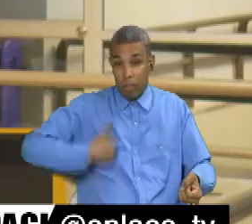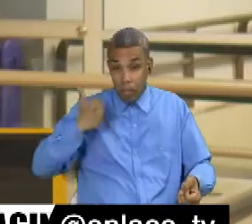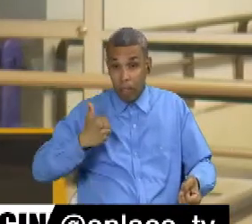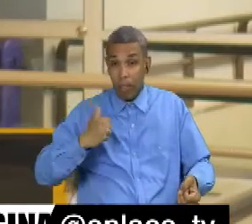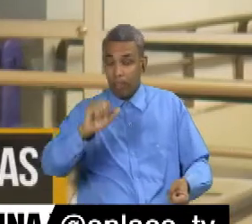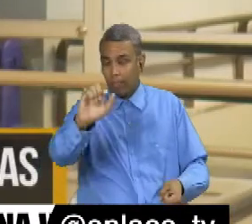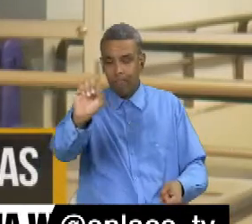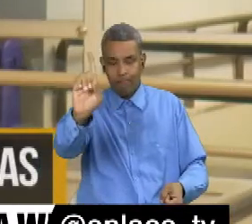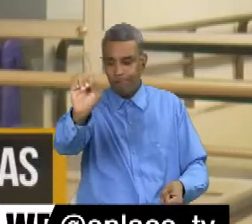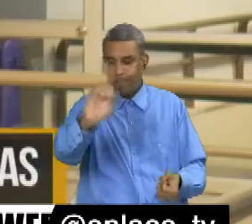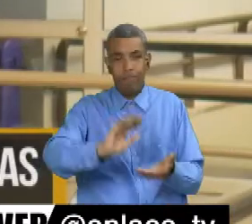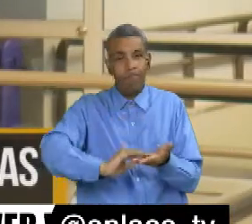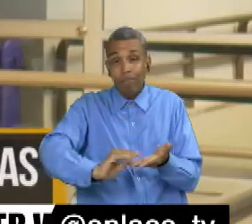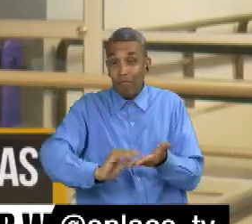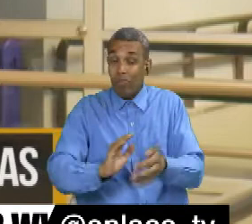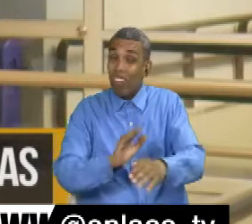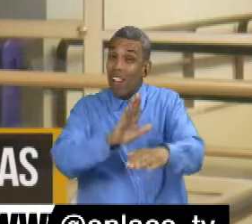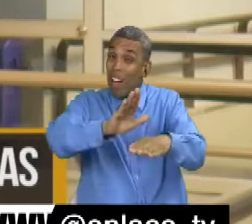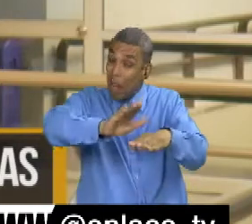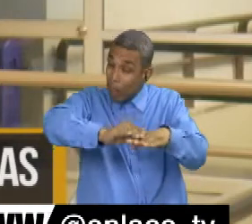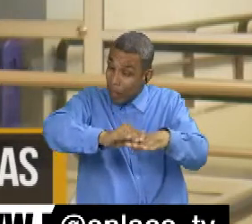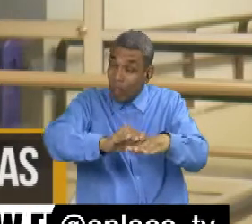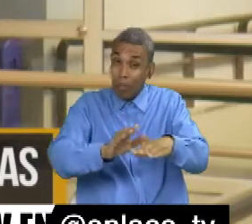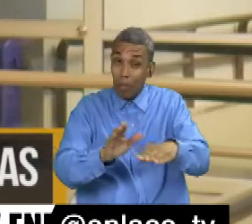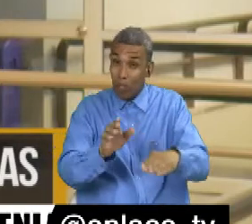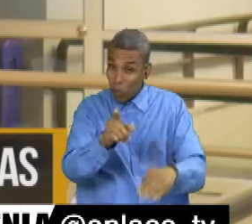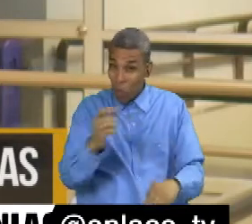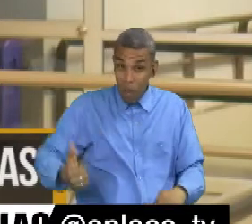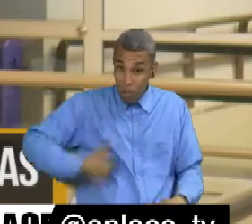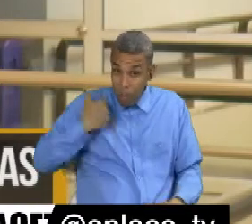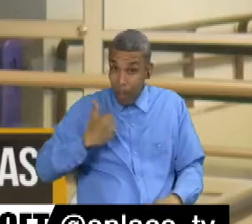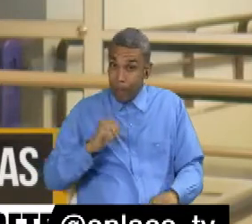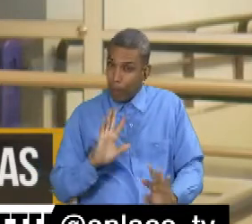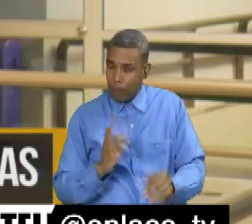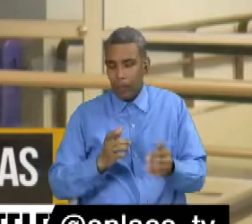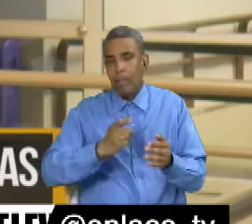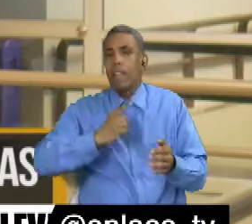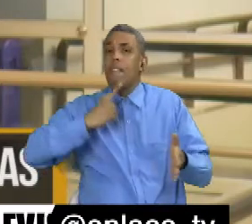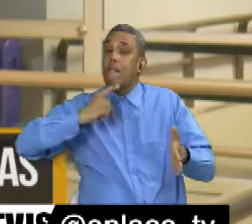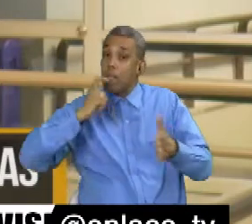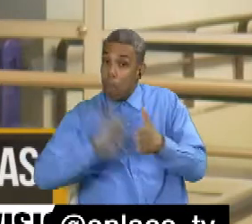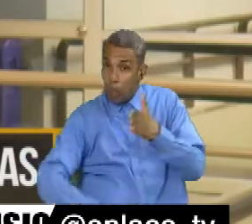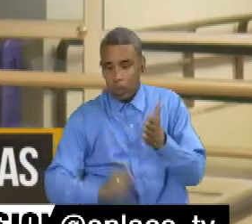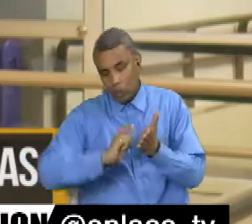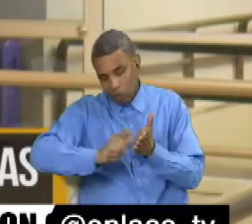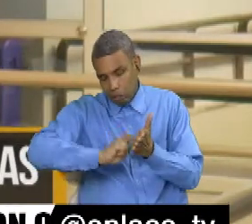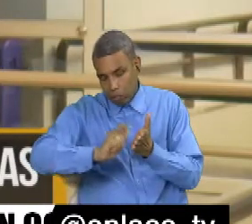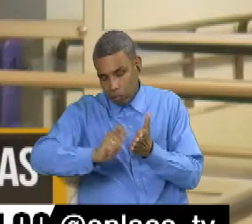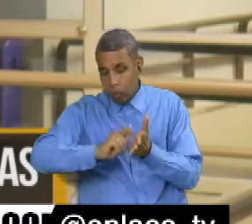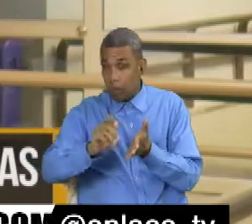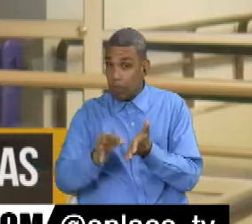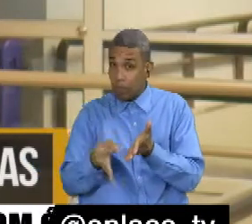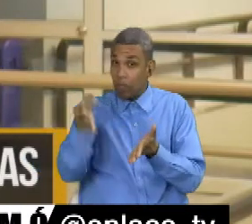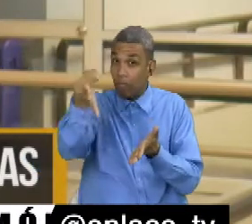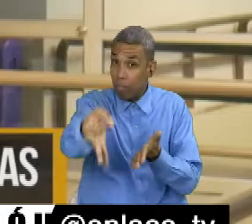que advertir que no vamos a permitir que ellos